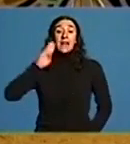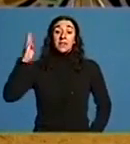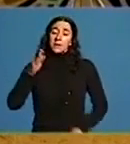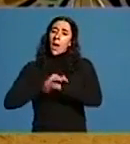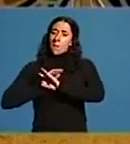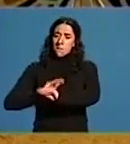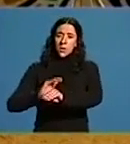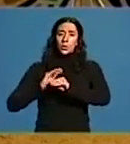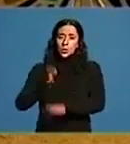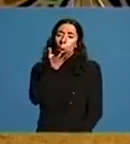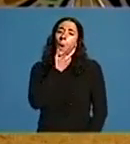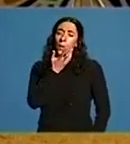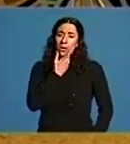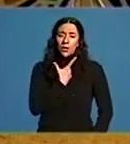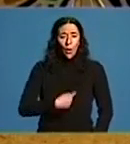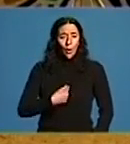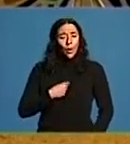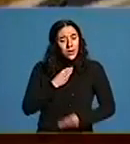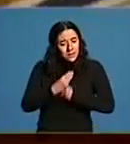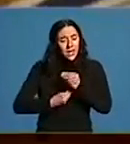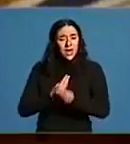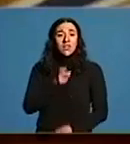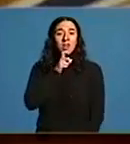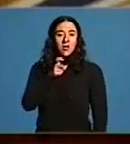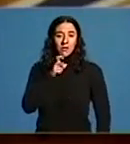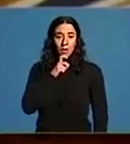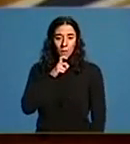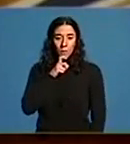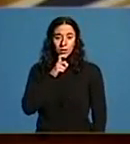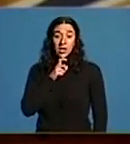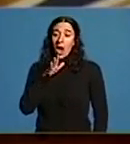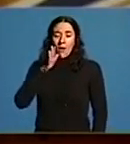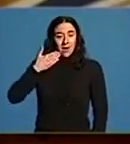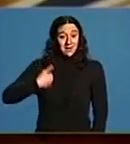tempo. Nos estivemos con dous destes artesáns.